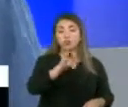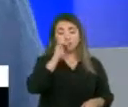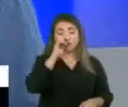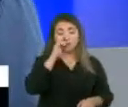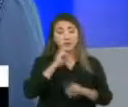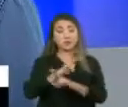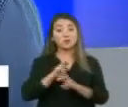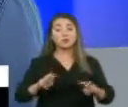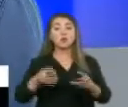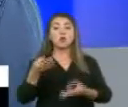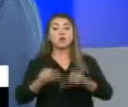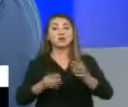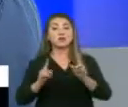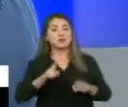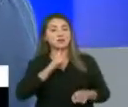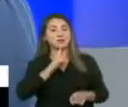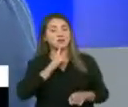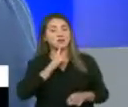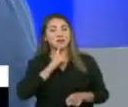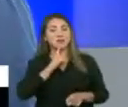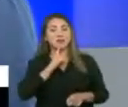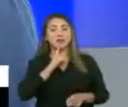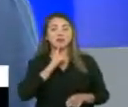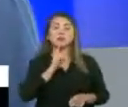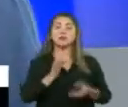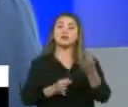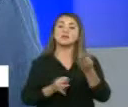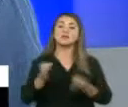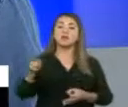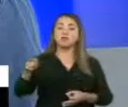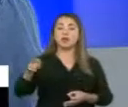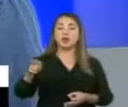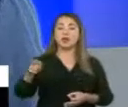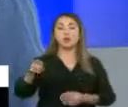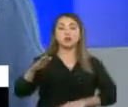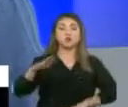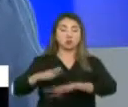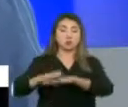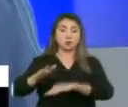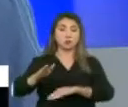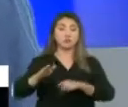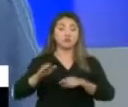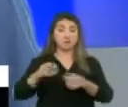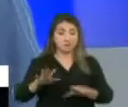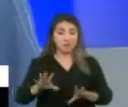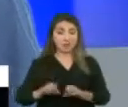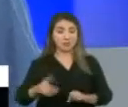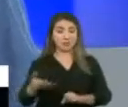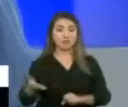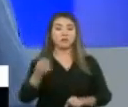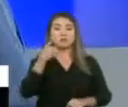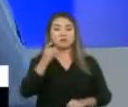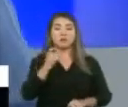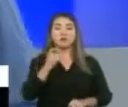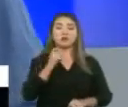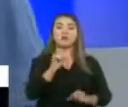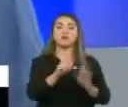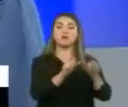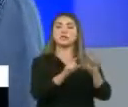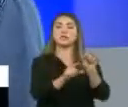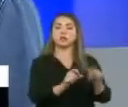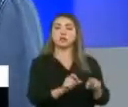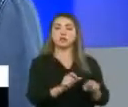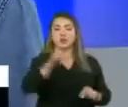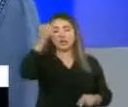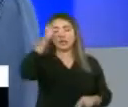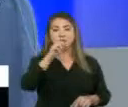justicia y eso naturalmente que debe tener un pronunciamiento de parte de un tribunal, en este caso el Tribunal Supremo del partido. Y eso ocurrió. Pero hacer defensas corporativas o